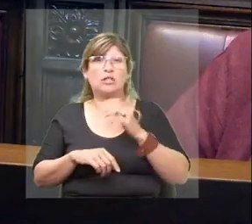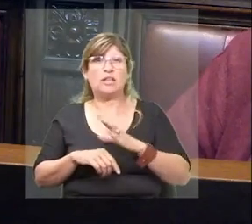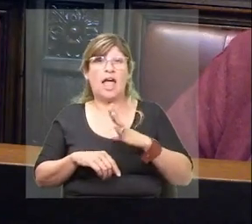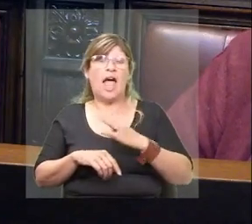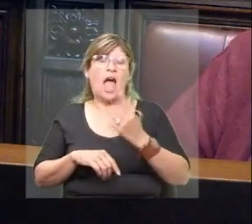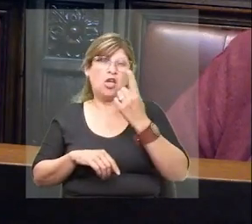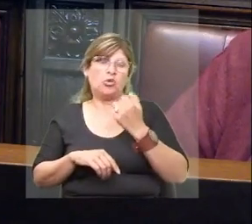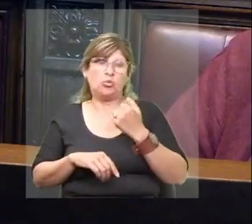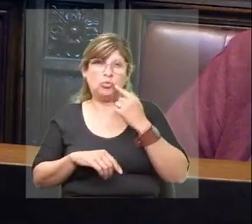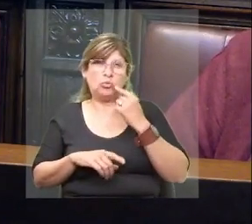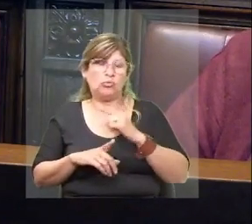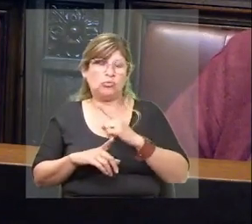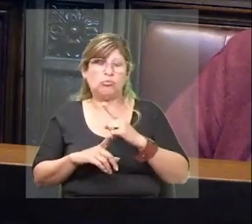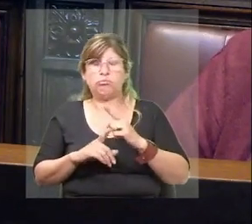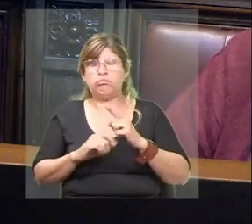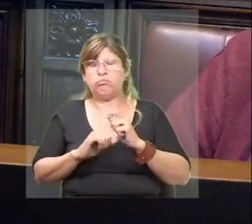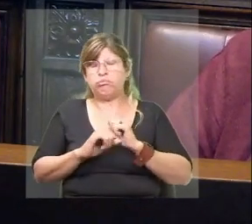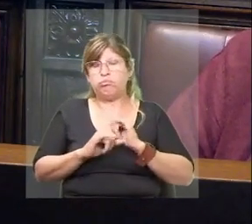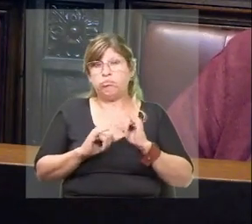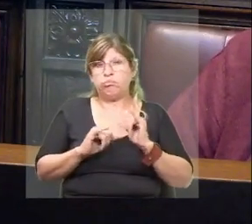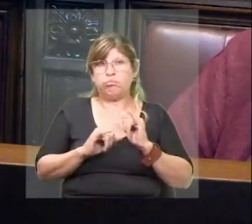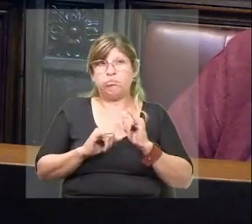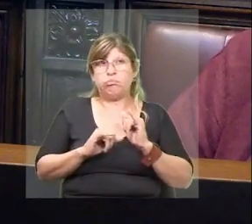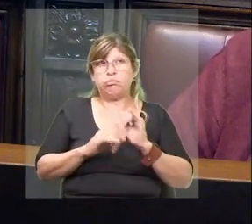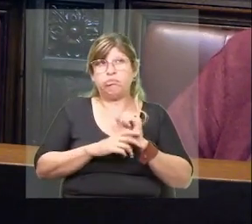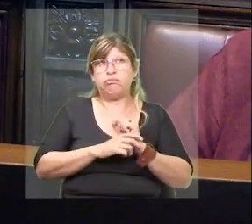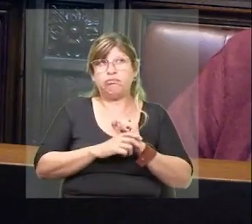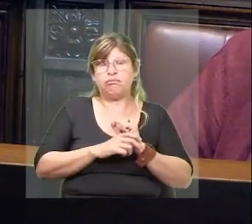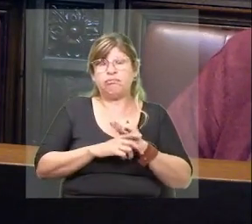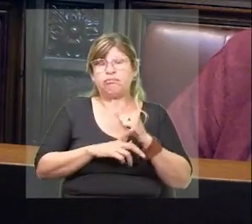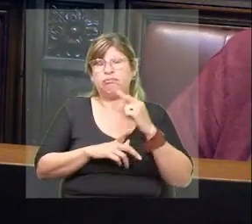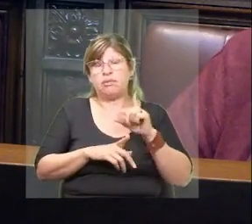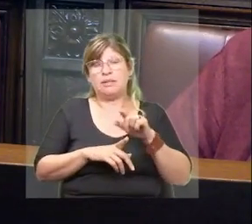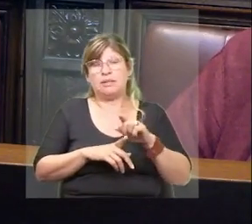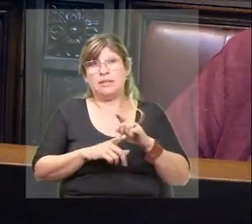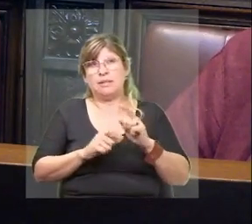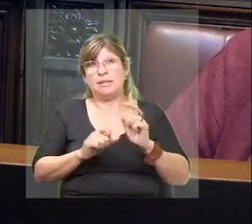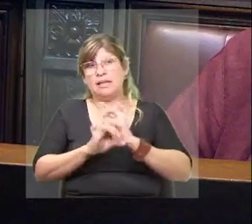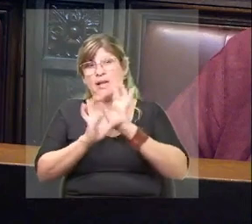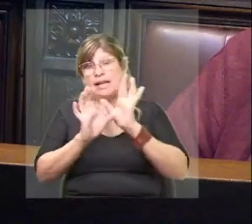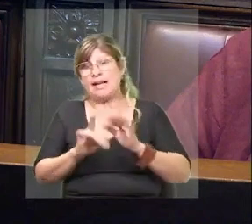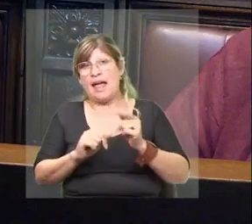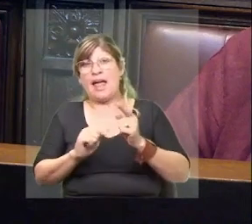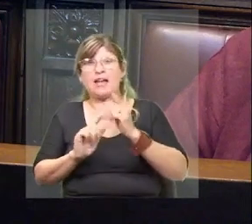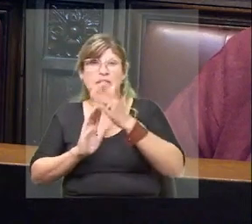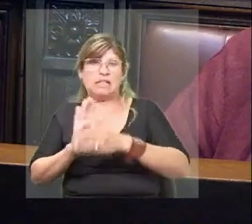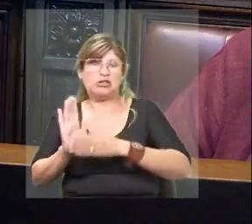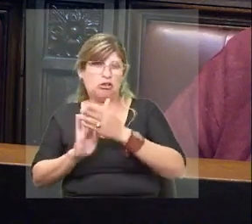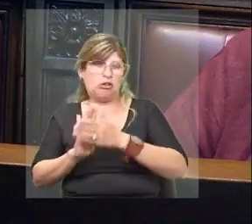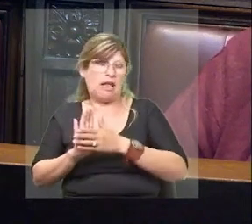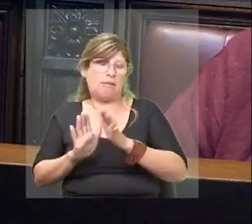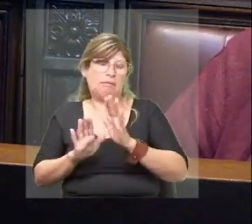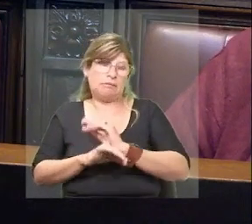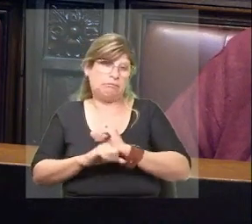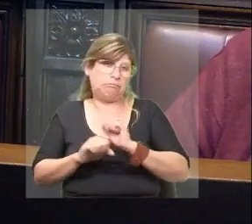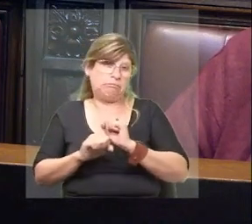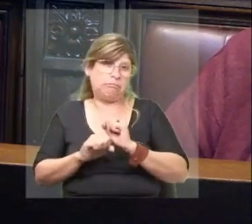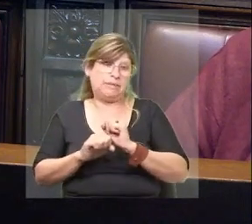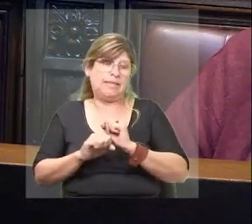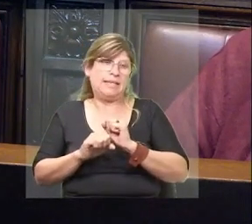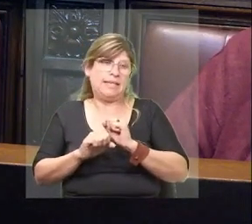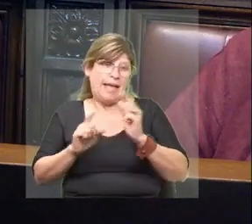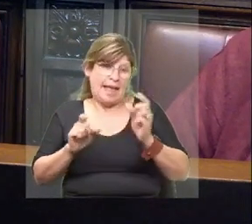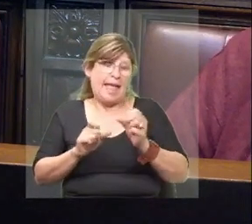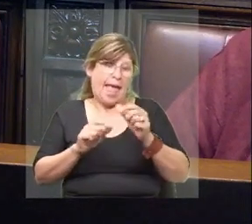una dimensión pública evidente, una trascendencia nacional insoslayable que hace